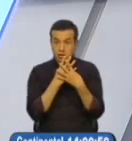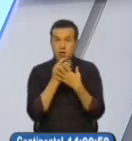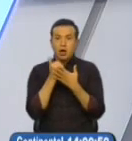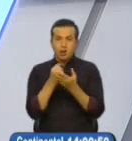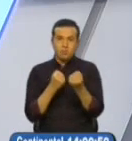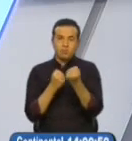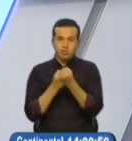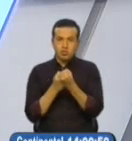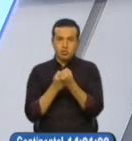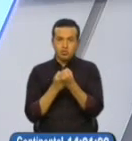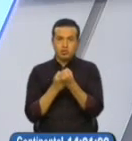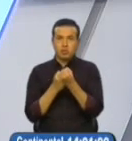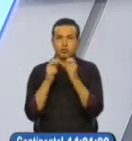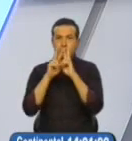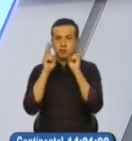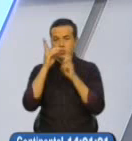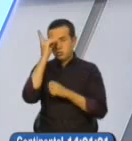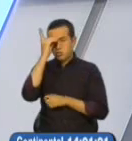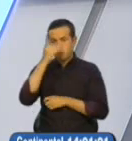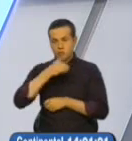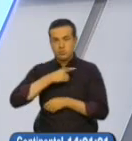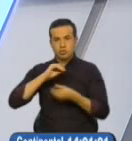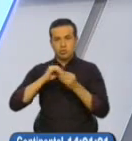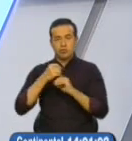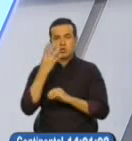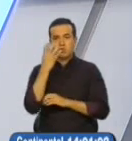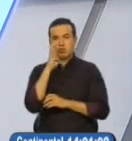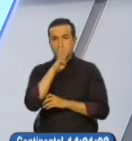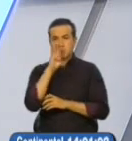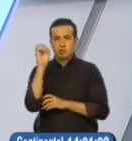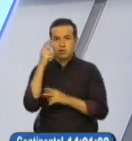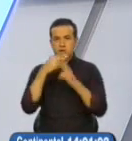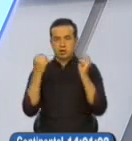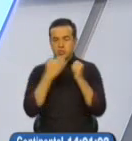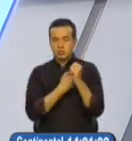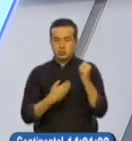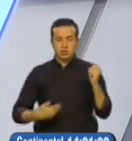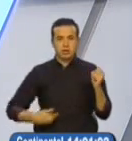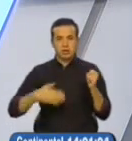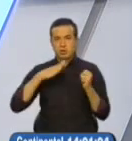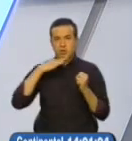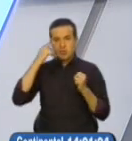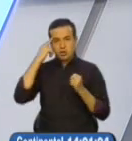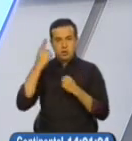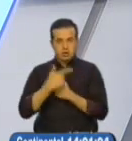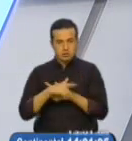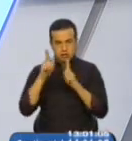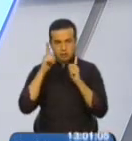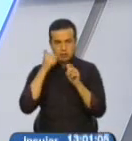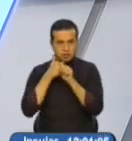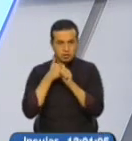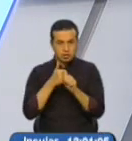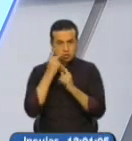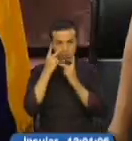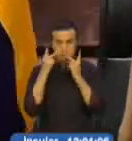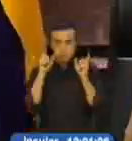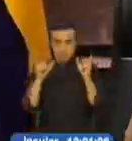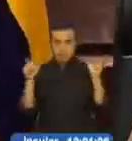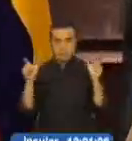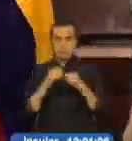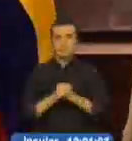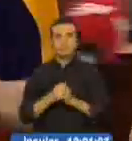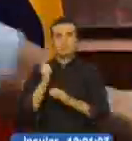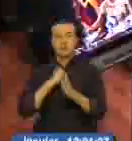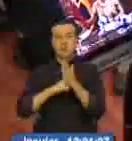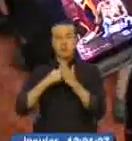del indulto por el decreto 1440 firmado por el expresidente de la República, Rafael Correa. La ministra de